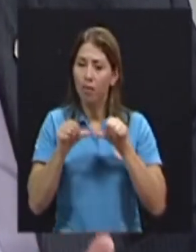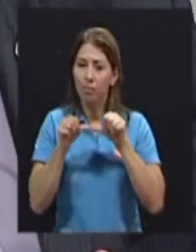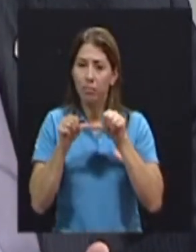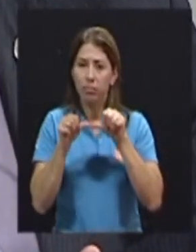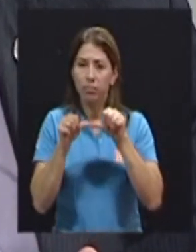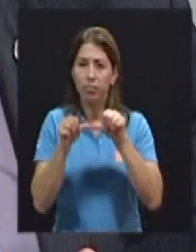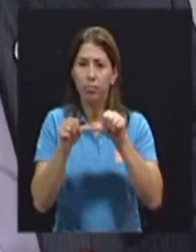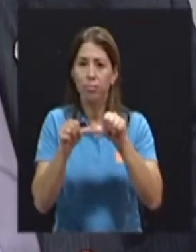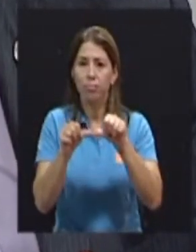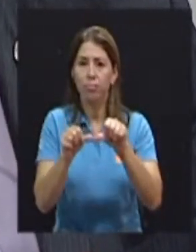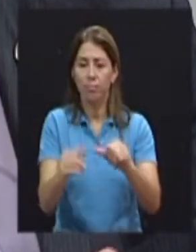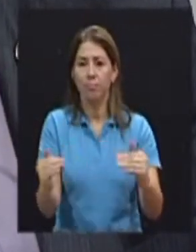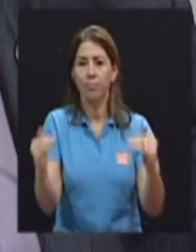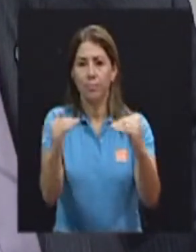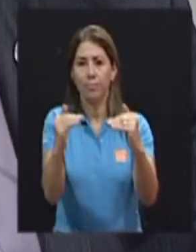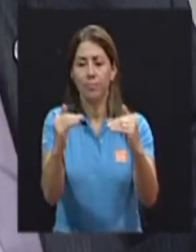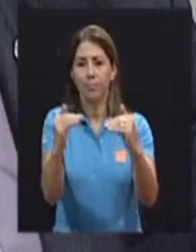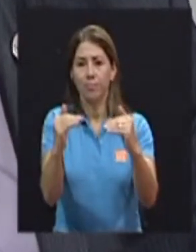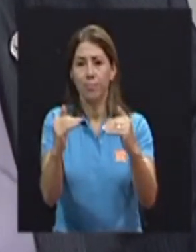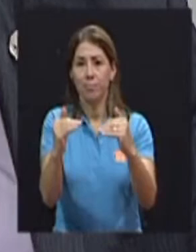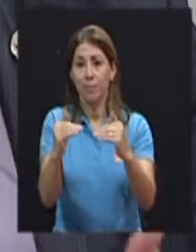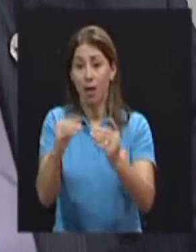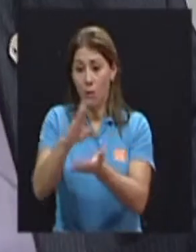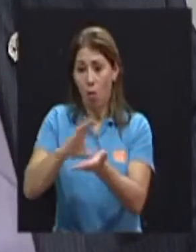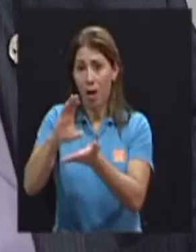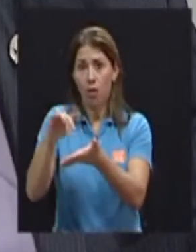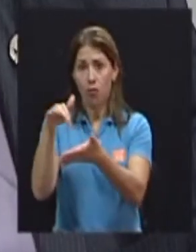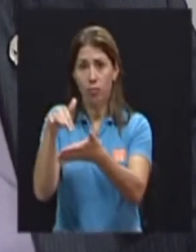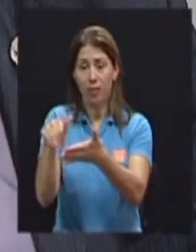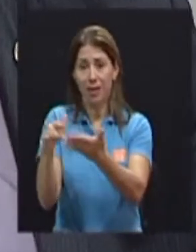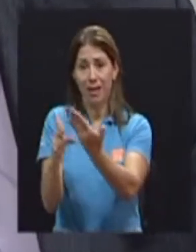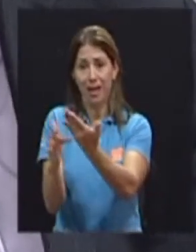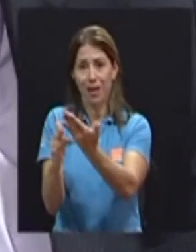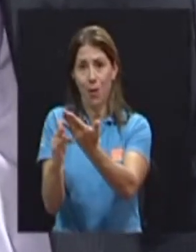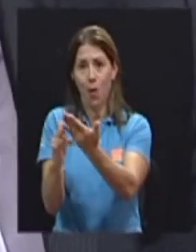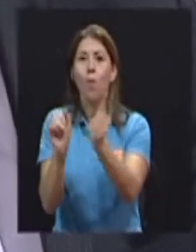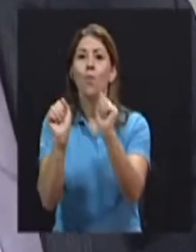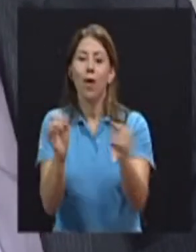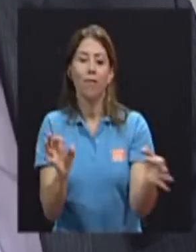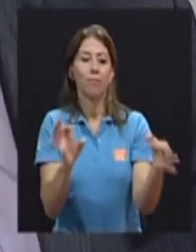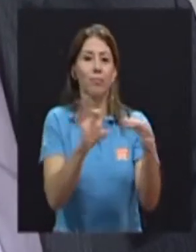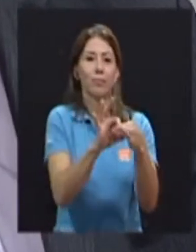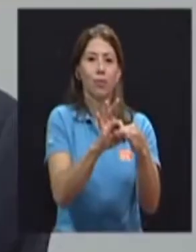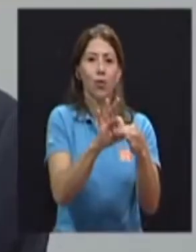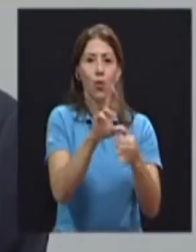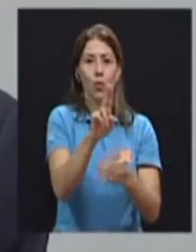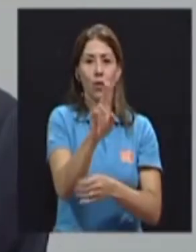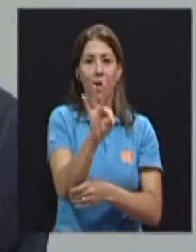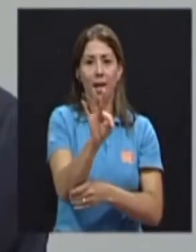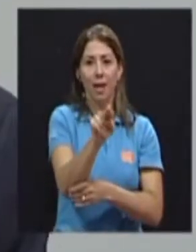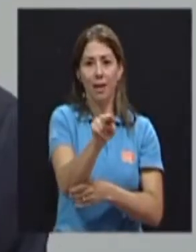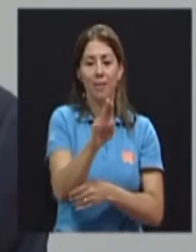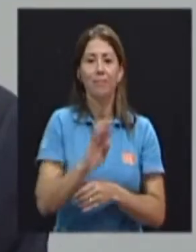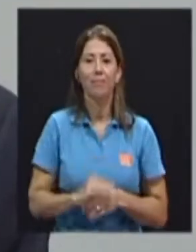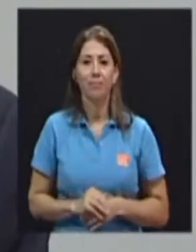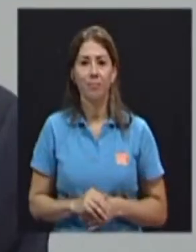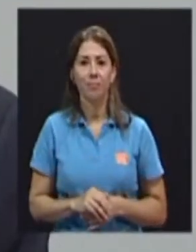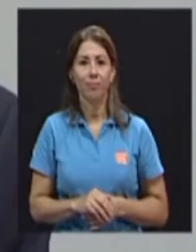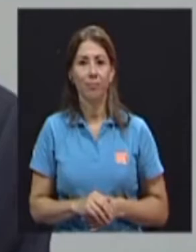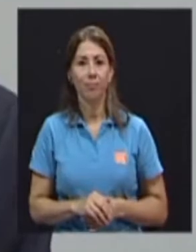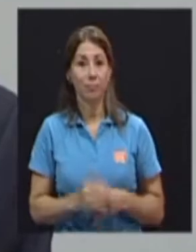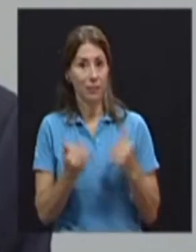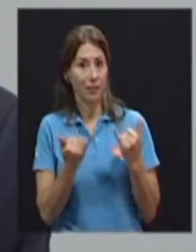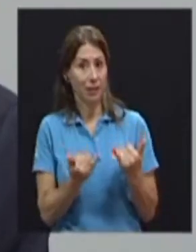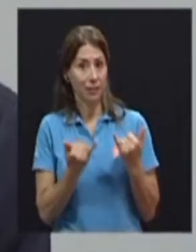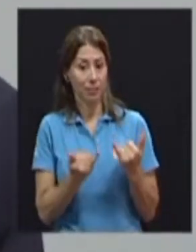a nivel secundario en el ámbito técnico y lo que ellos van a llegar a estudiar en la Universidad Técnica Nacional. Y en los 2 minutos que